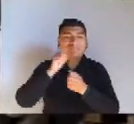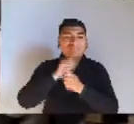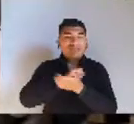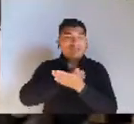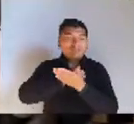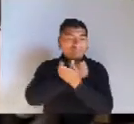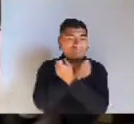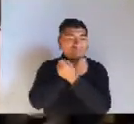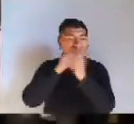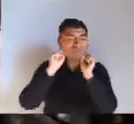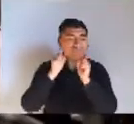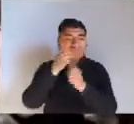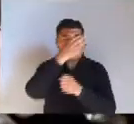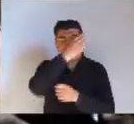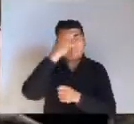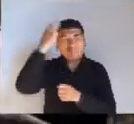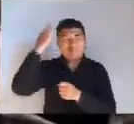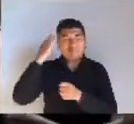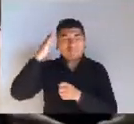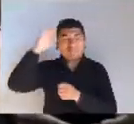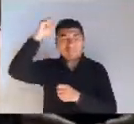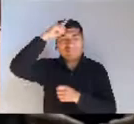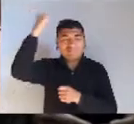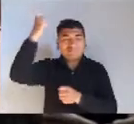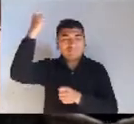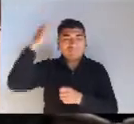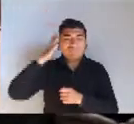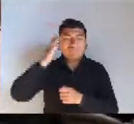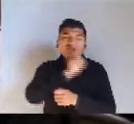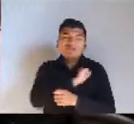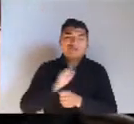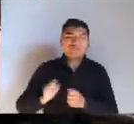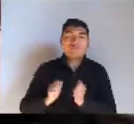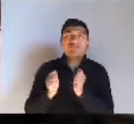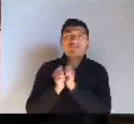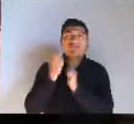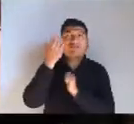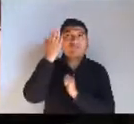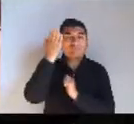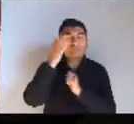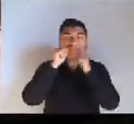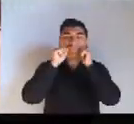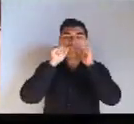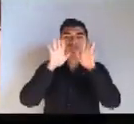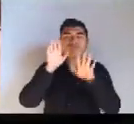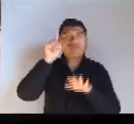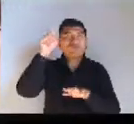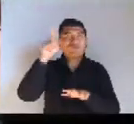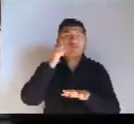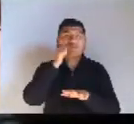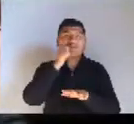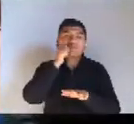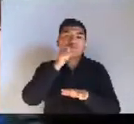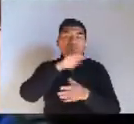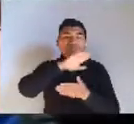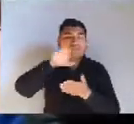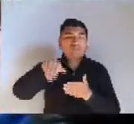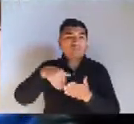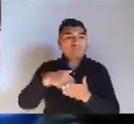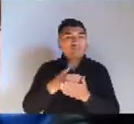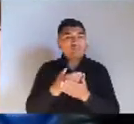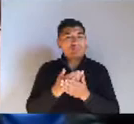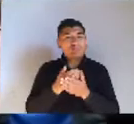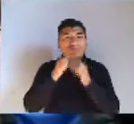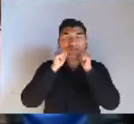María, llena eres de gracia, el Señor es contigo. Bendita tú eres entre todas las